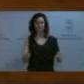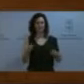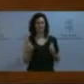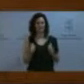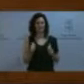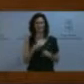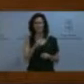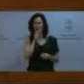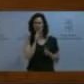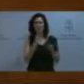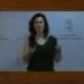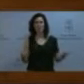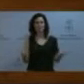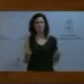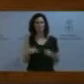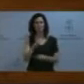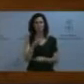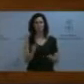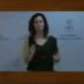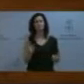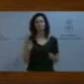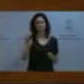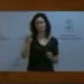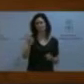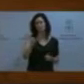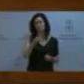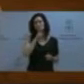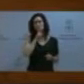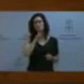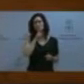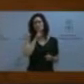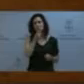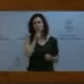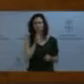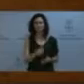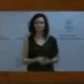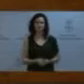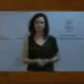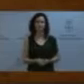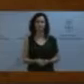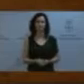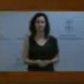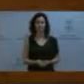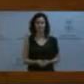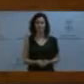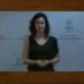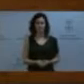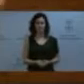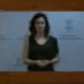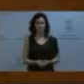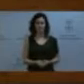envejecida y con una orografía más que complicada. Y que